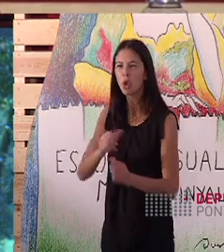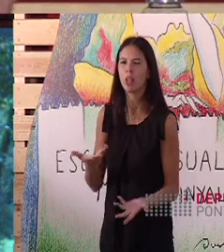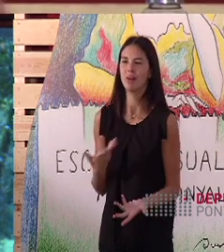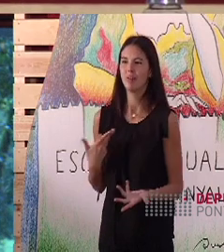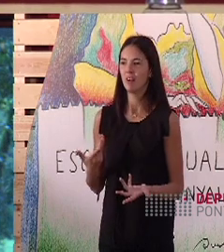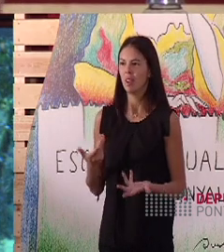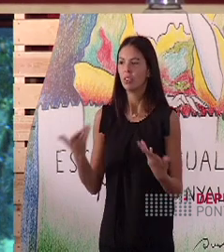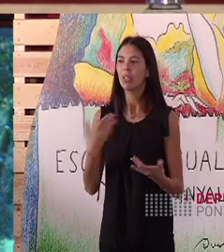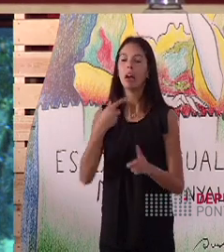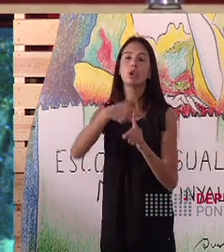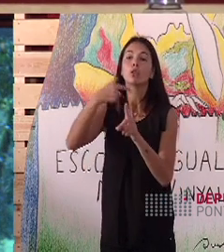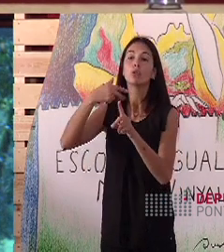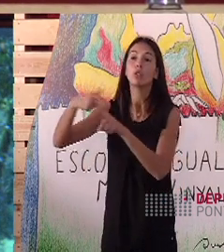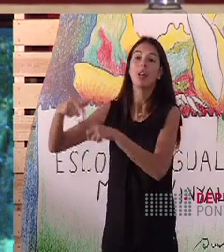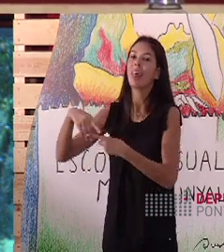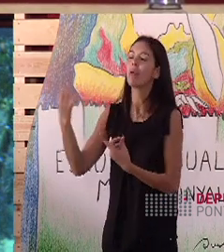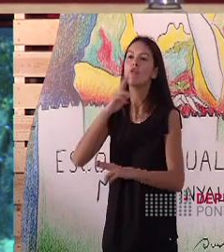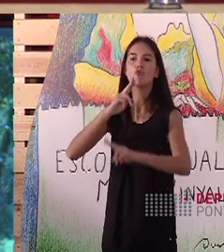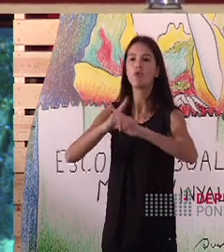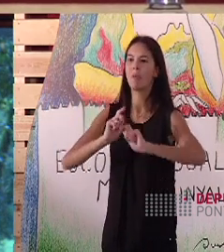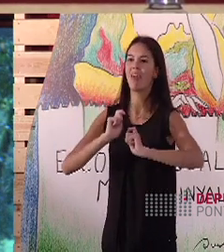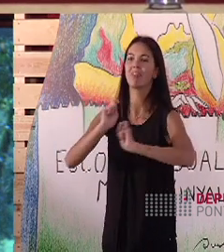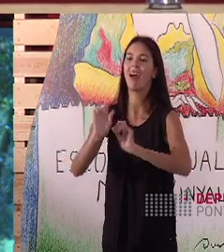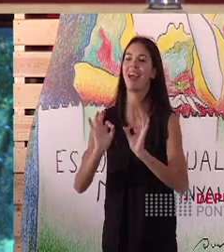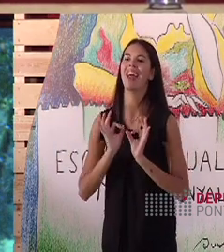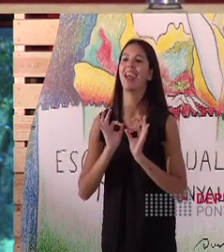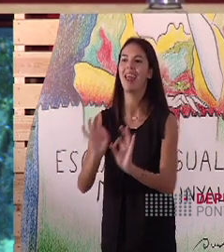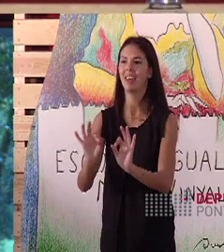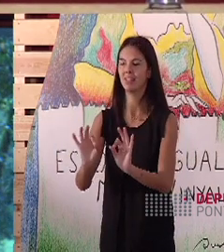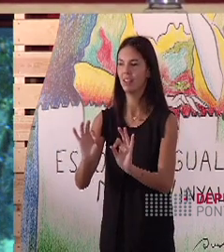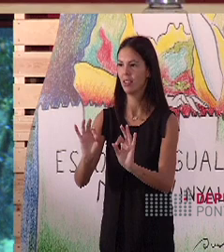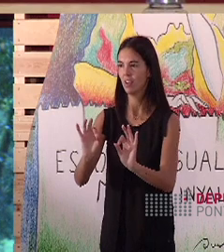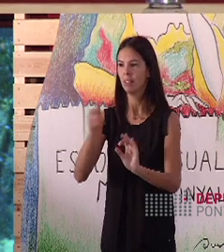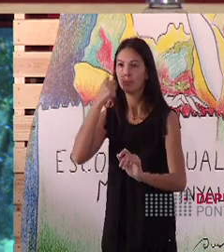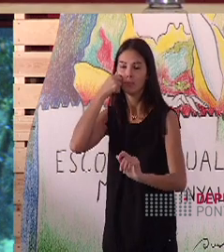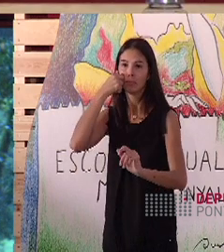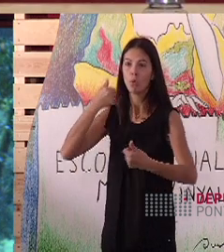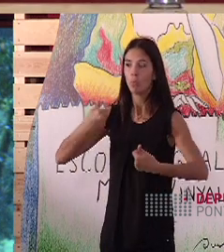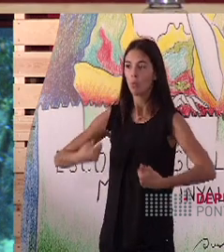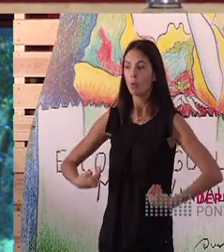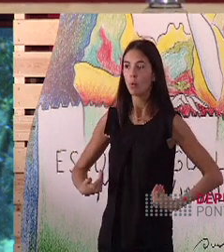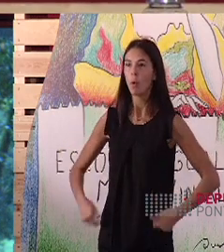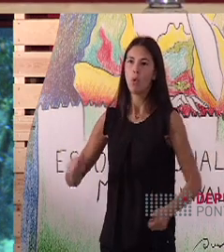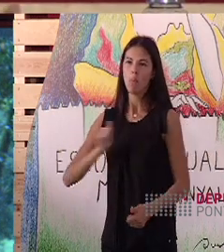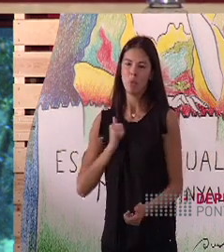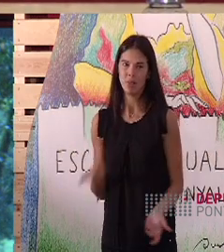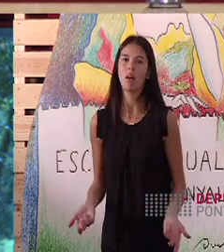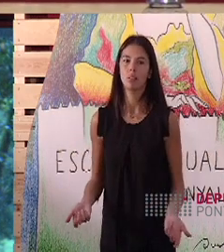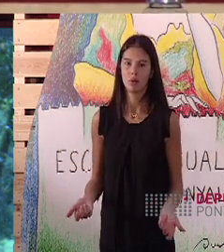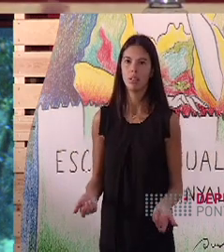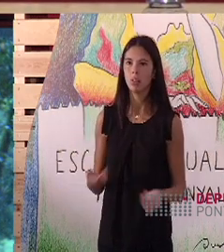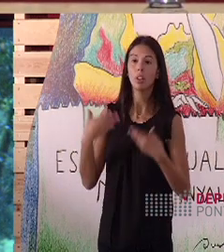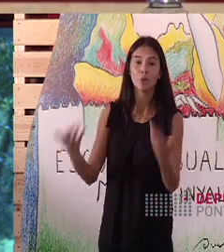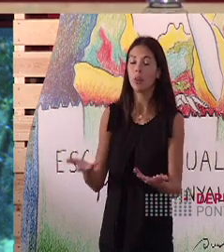cousas hai que chamarlles polo seu nome. Explotación. explotación. E, polo tanto,